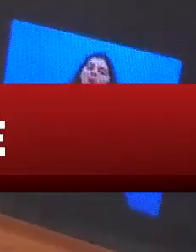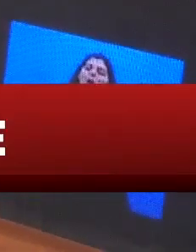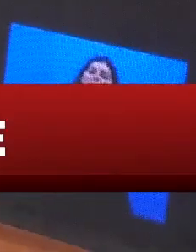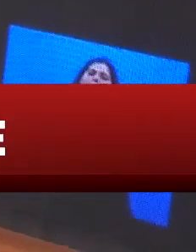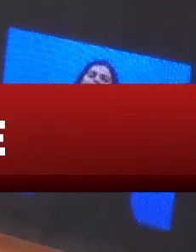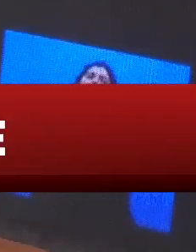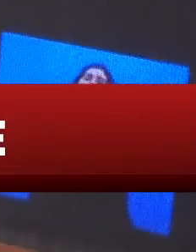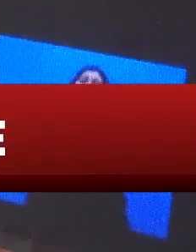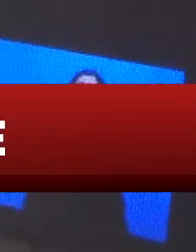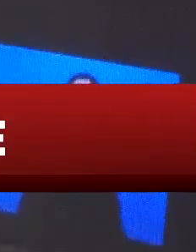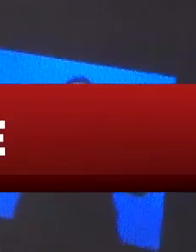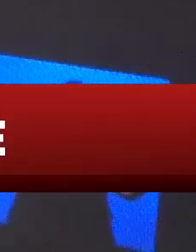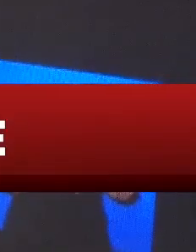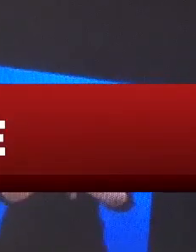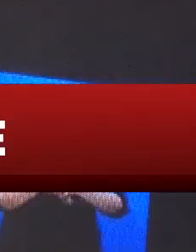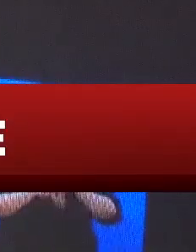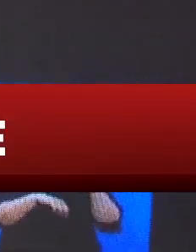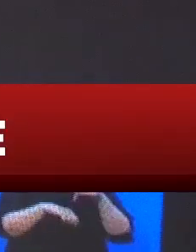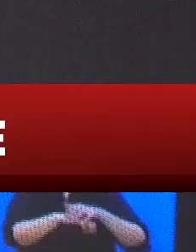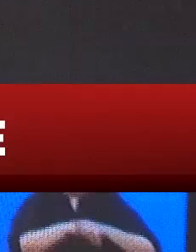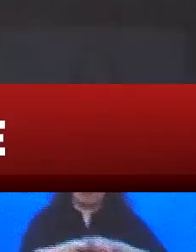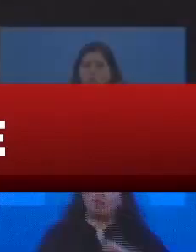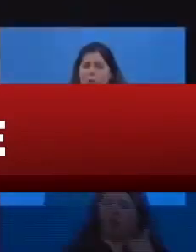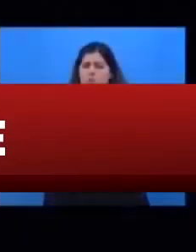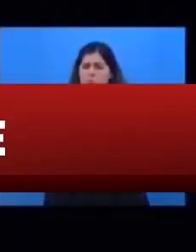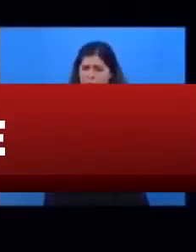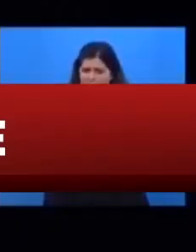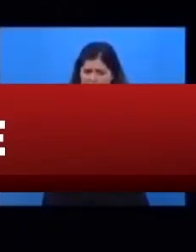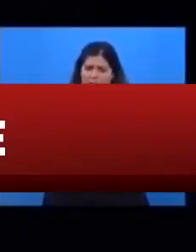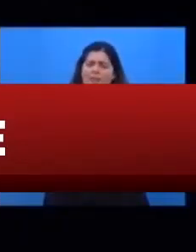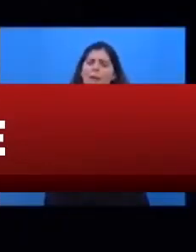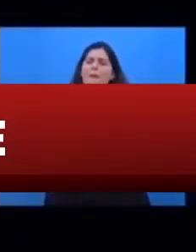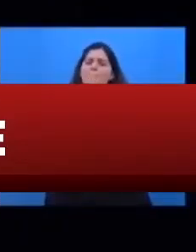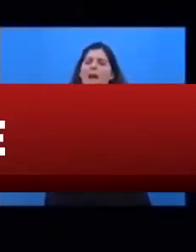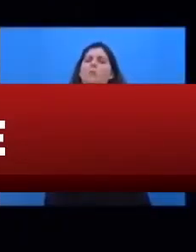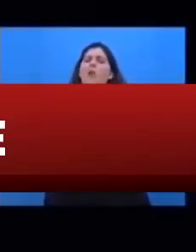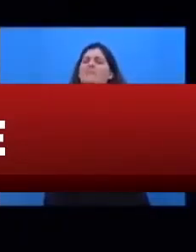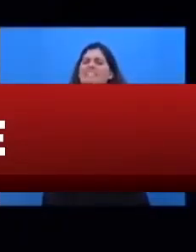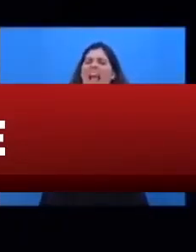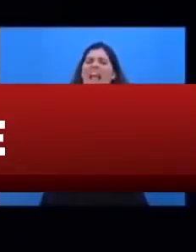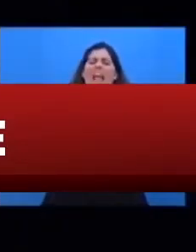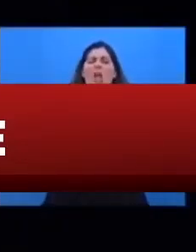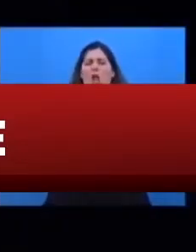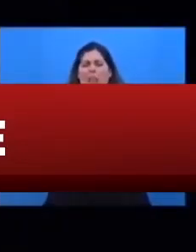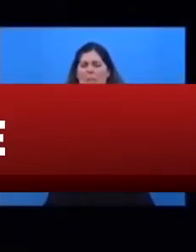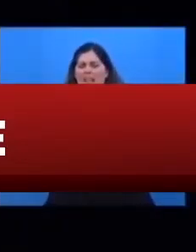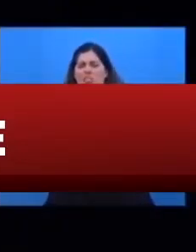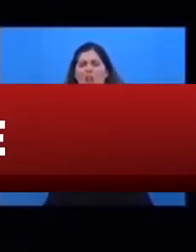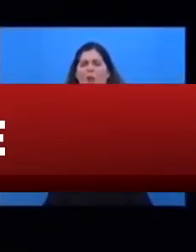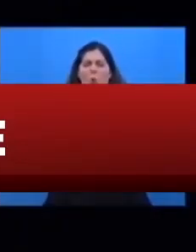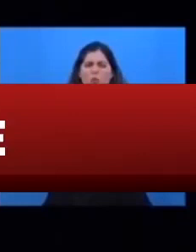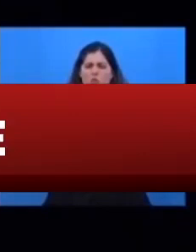a un pacto en el que no hay ningún tipo de grieta. Es un pacto de saqueo y contaminación de nuestros